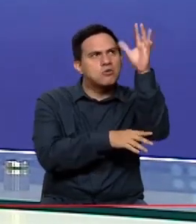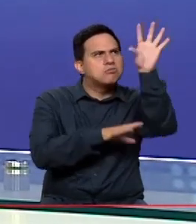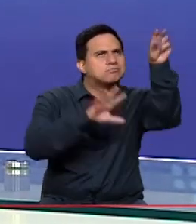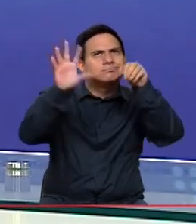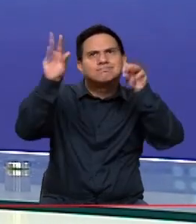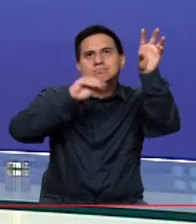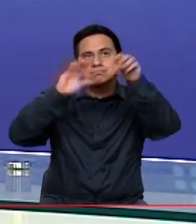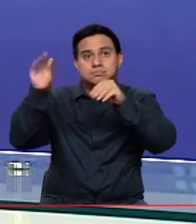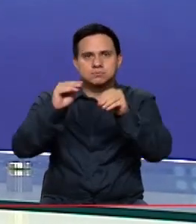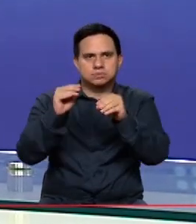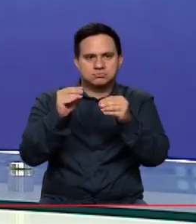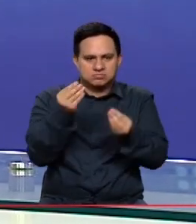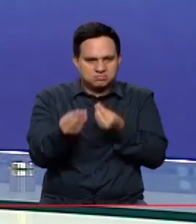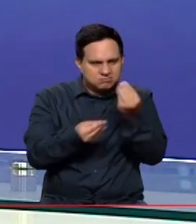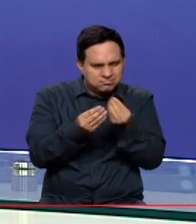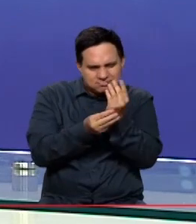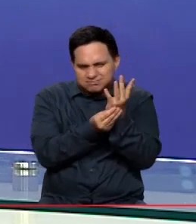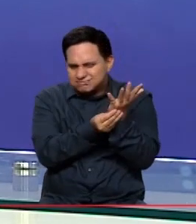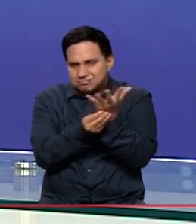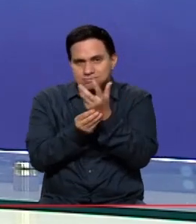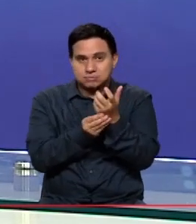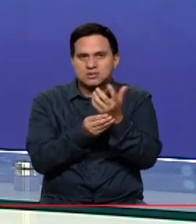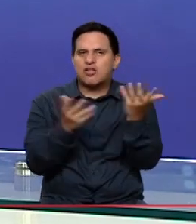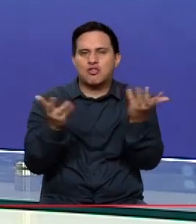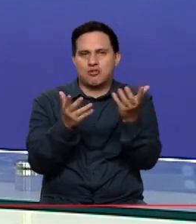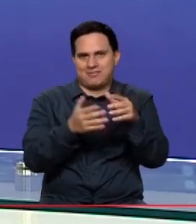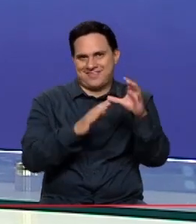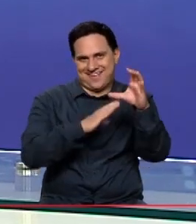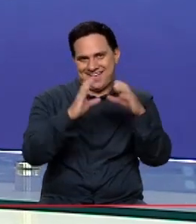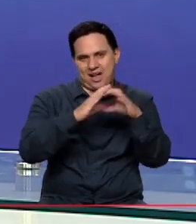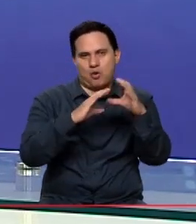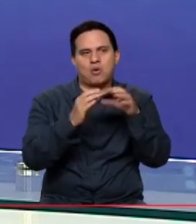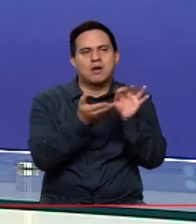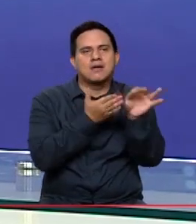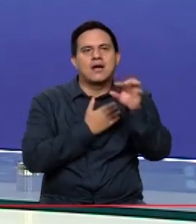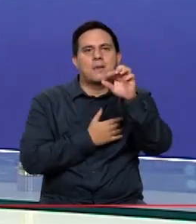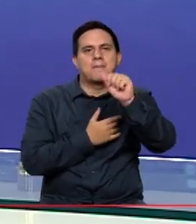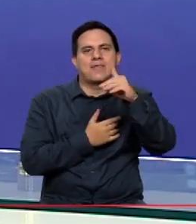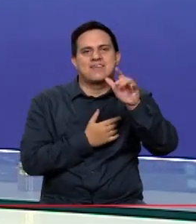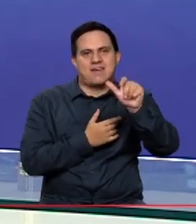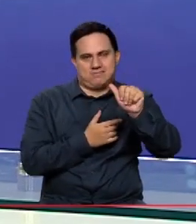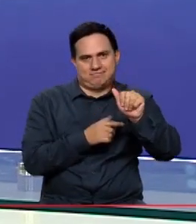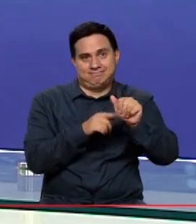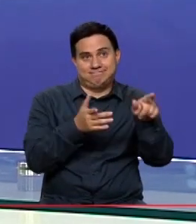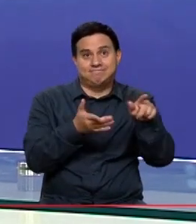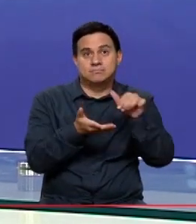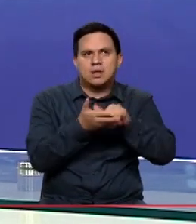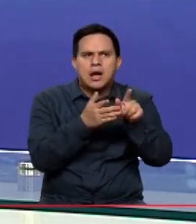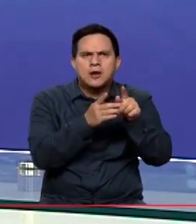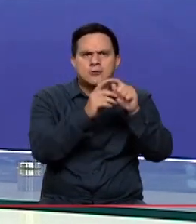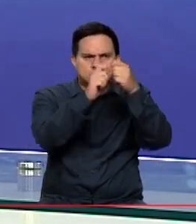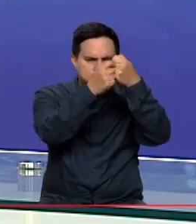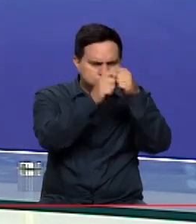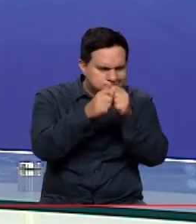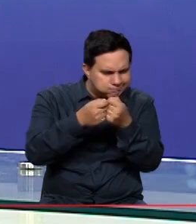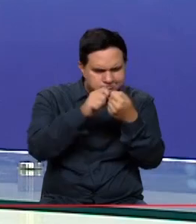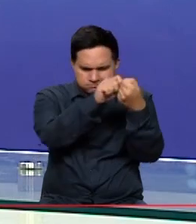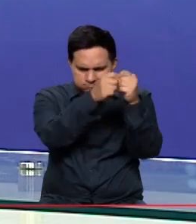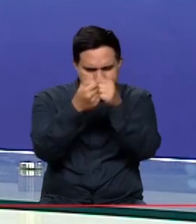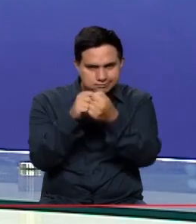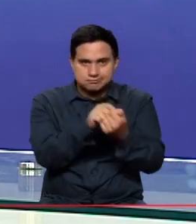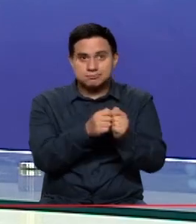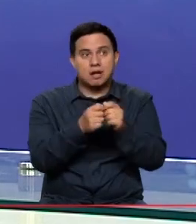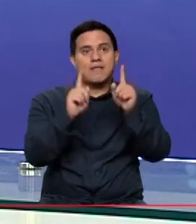sus exposiciones en los principales escenarios regionales lo han posicionado. Sus trenzados y la historia de